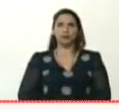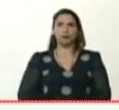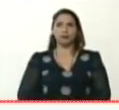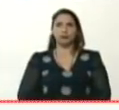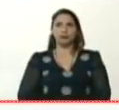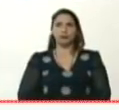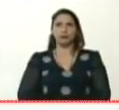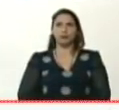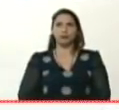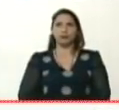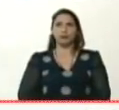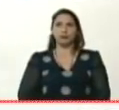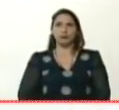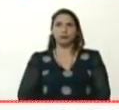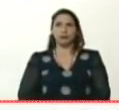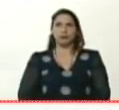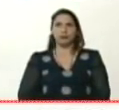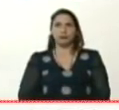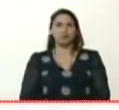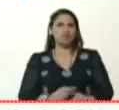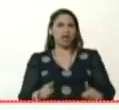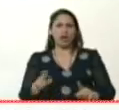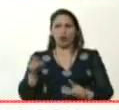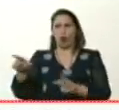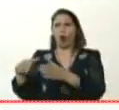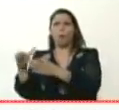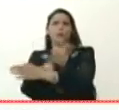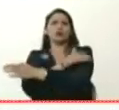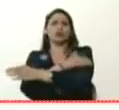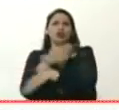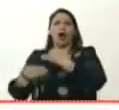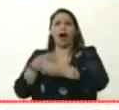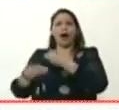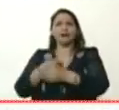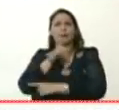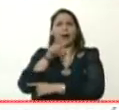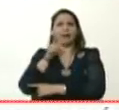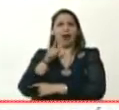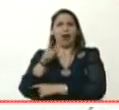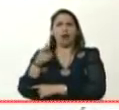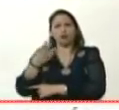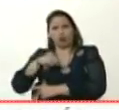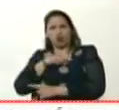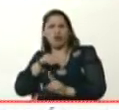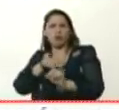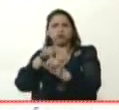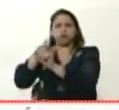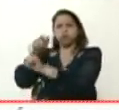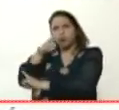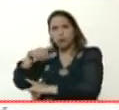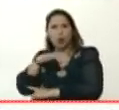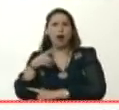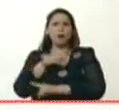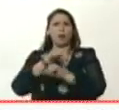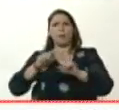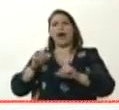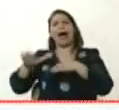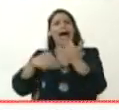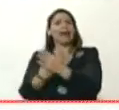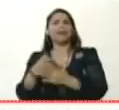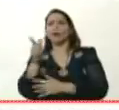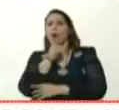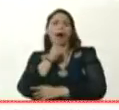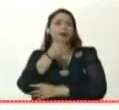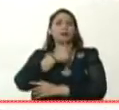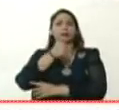Campeón mundial. Pero ellos lo hacen por maldad. Vamos a jugar al pueblo hasta que el pueblo ya no resista más y nos apoye. Cara, ¿quién va a apoyar algo